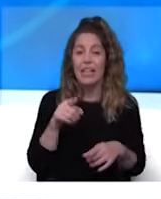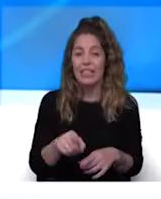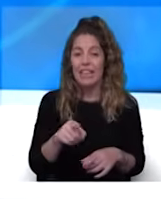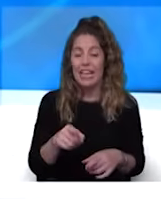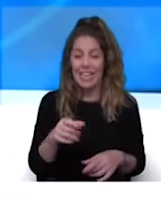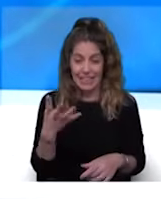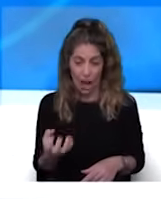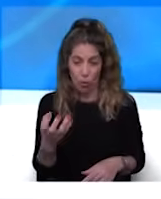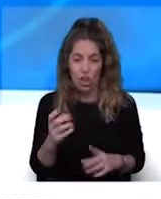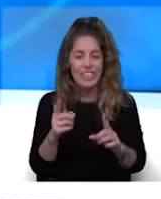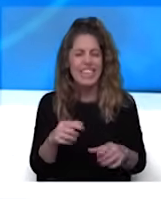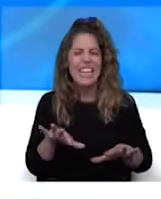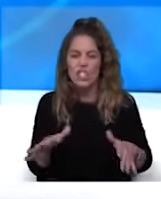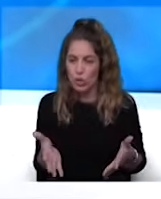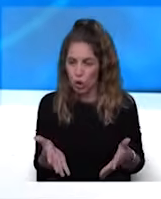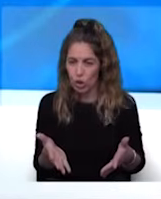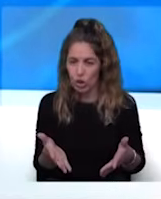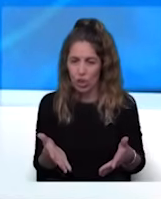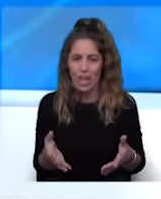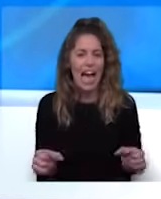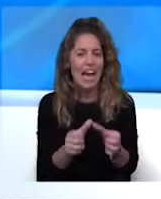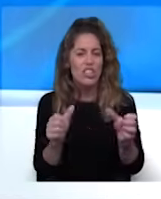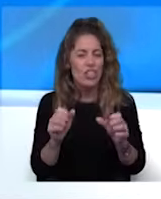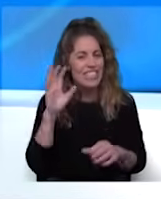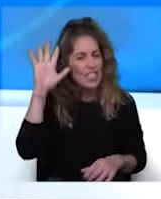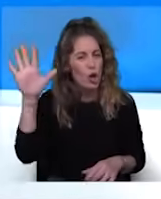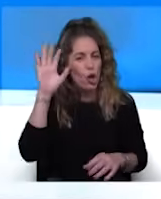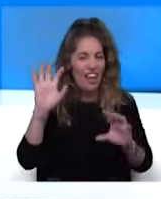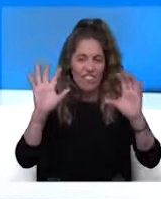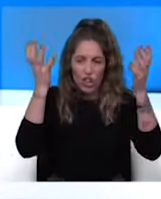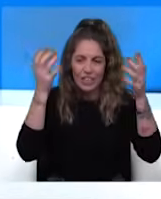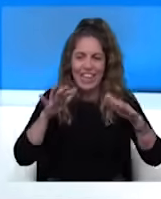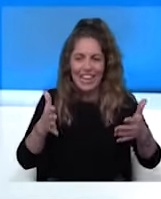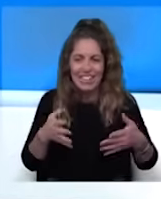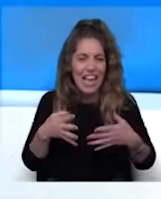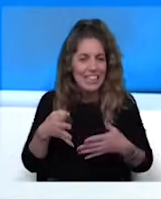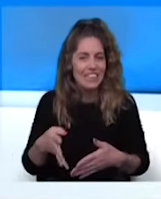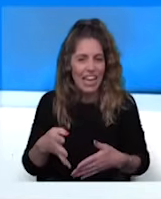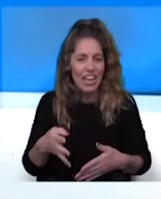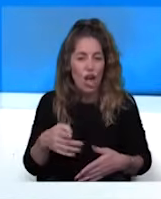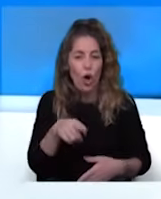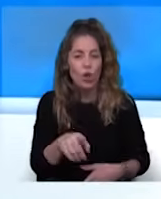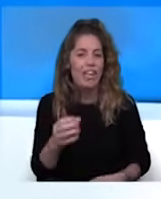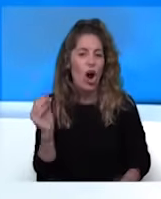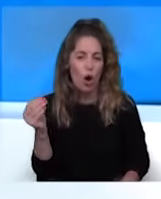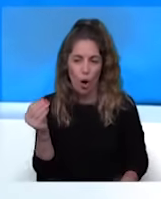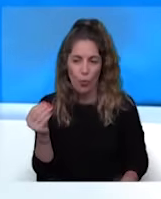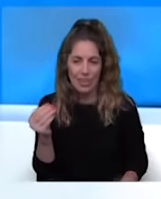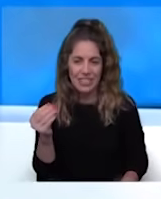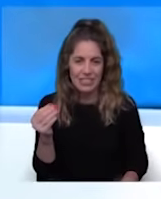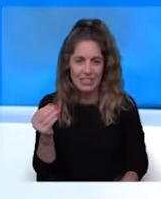este audio y qué son las estas acciones psicológicas violentas era atentar contra jóvenes